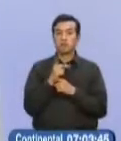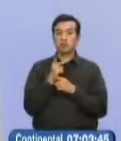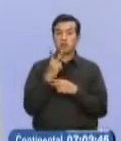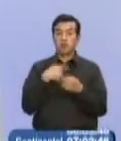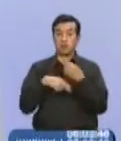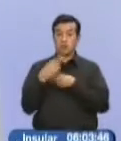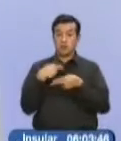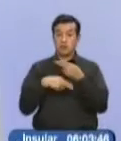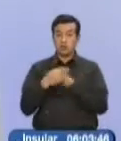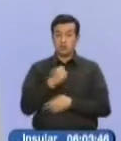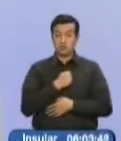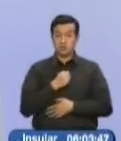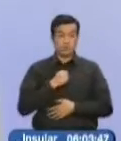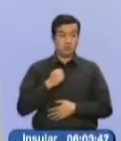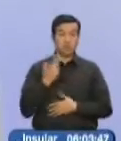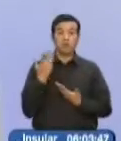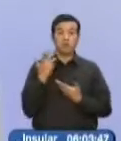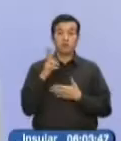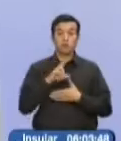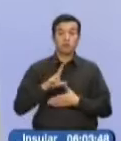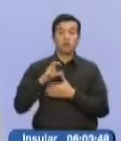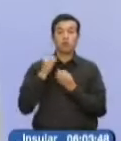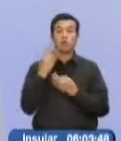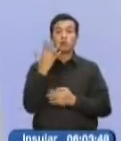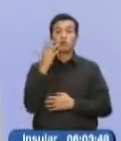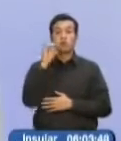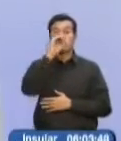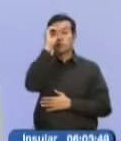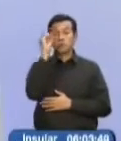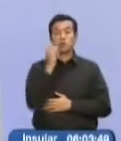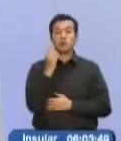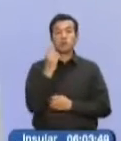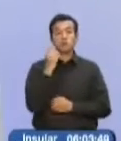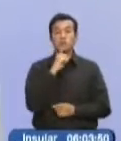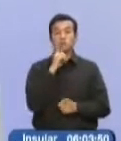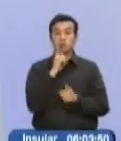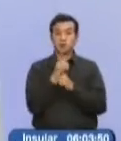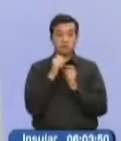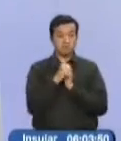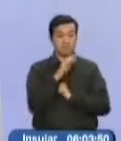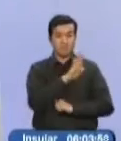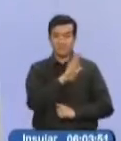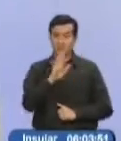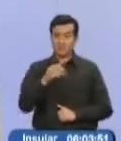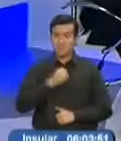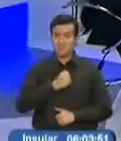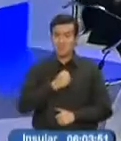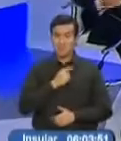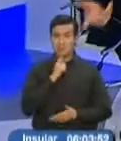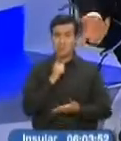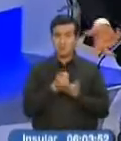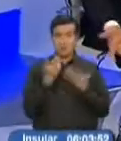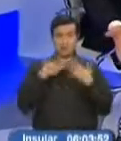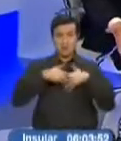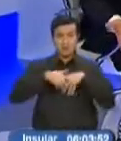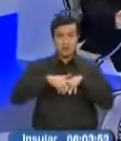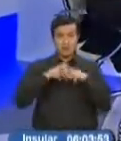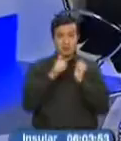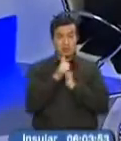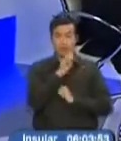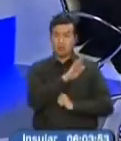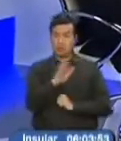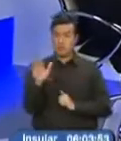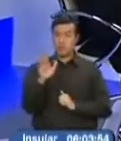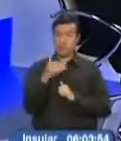entre nosotros en América Latina no llega al 15%, es decir, más comercializamos. ¿Entre nosotros? Entre nosotros. O sea, ¿no? ¿Qué integración entre